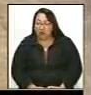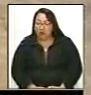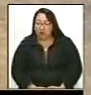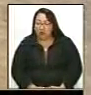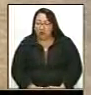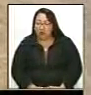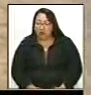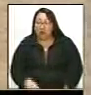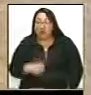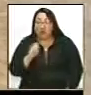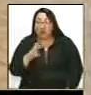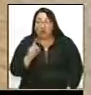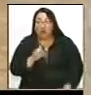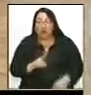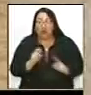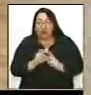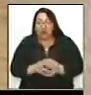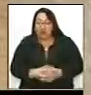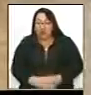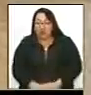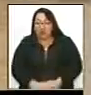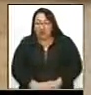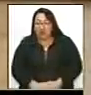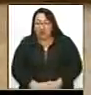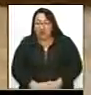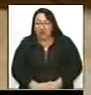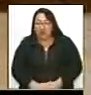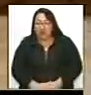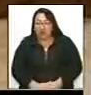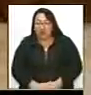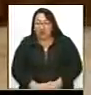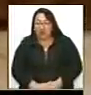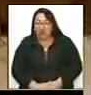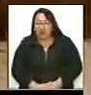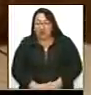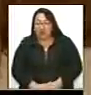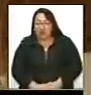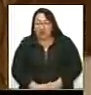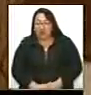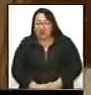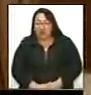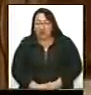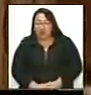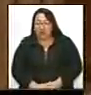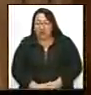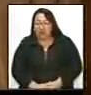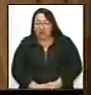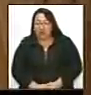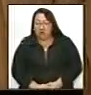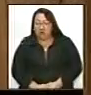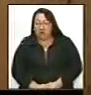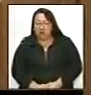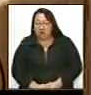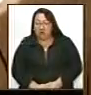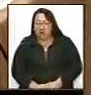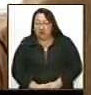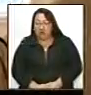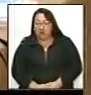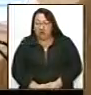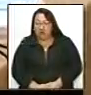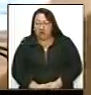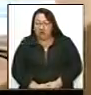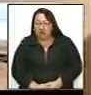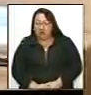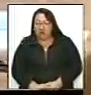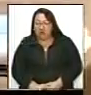haciendo el uso de la palabra, porque dos veces me ha mencionado. Nosotros no tenemos la culpa